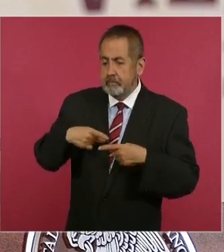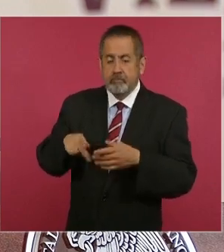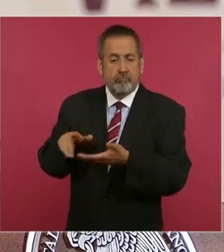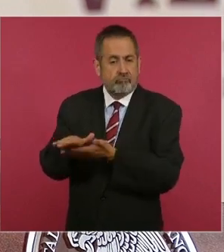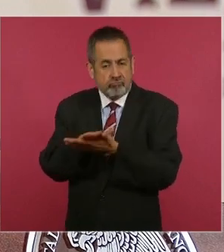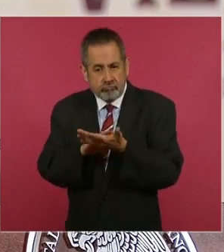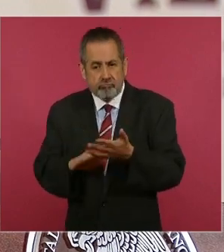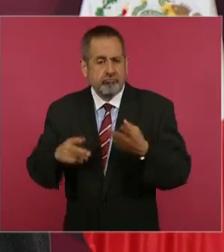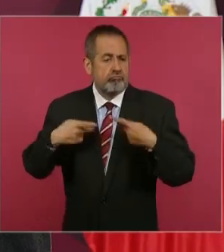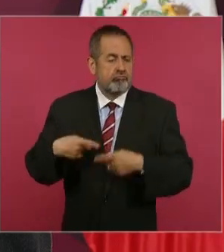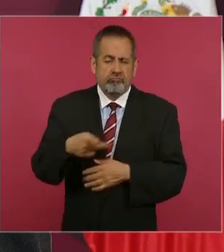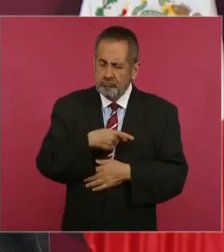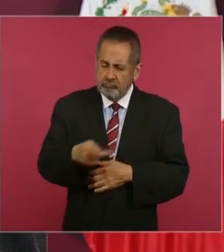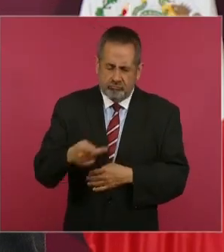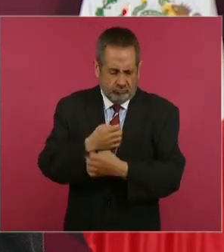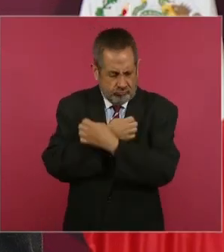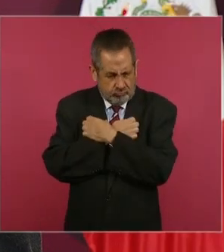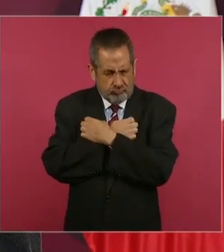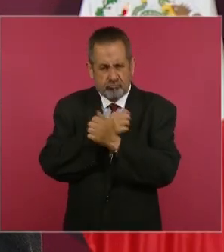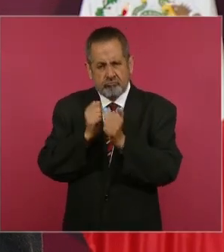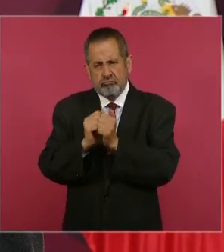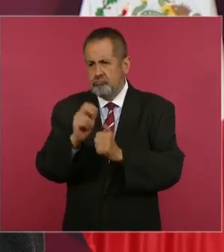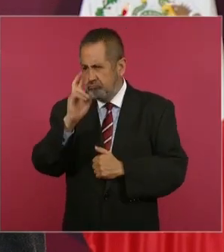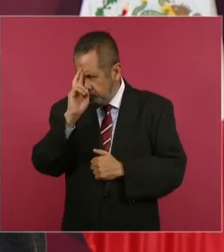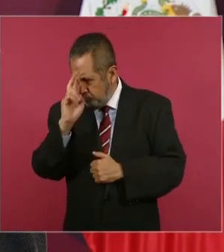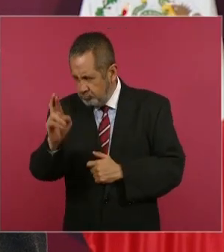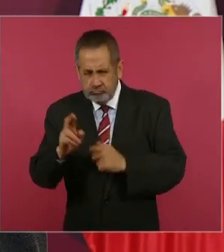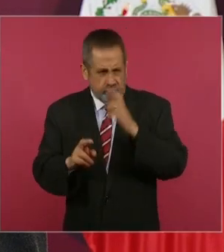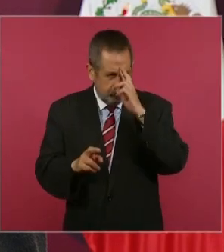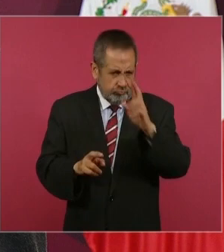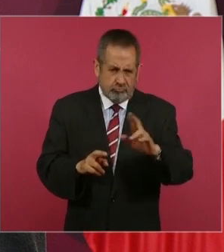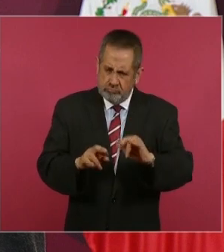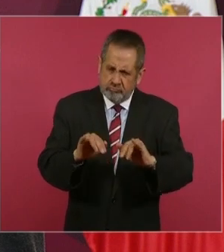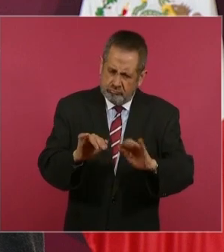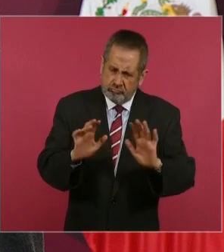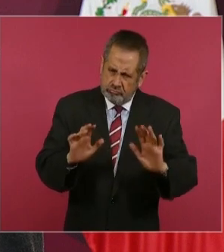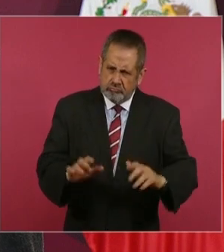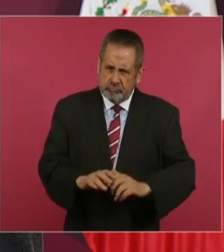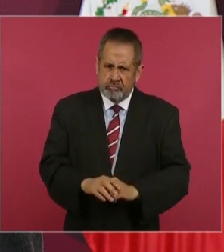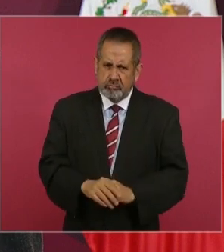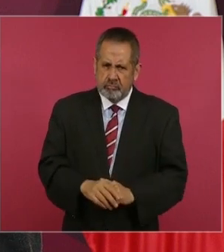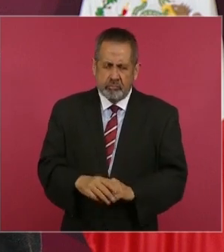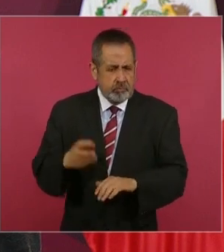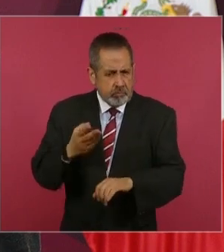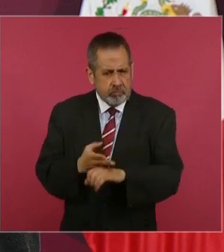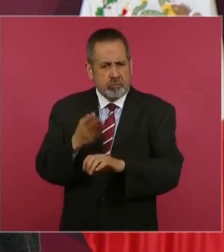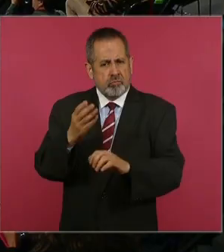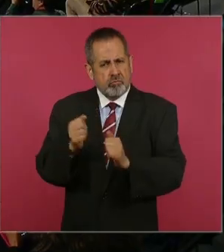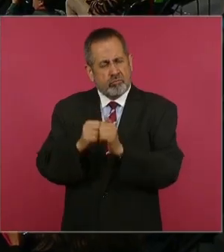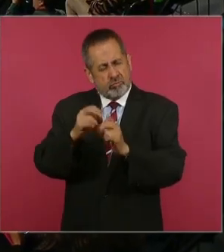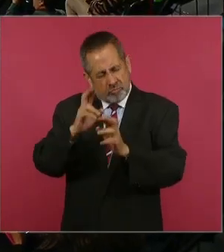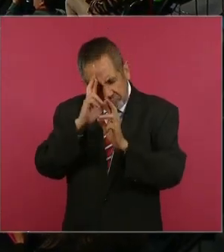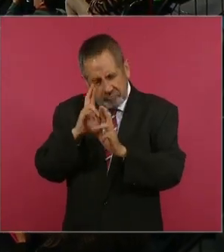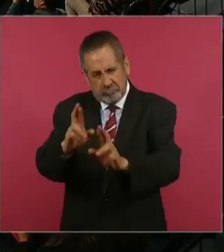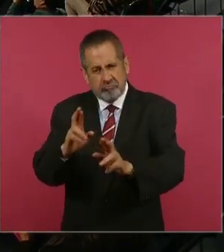gente pobre es muy respetuosa mucho muy